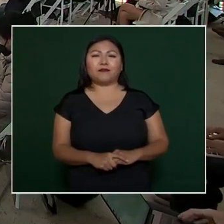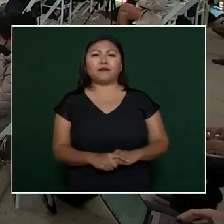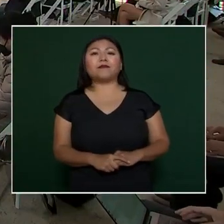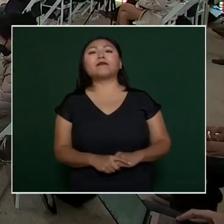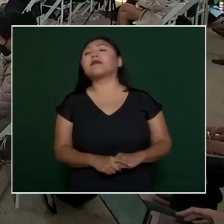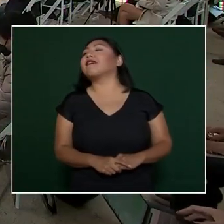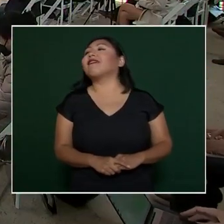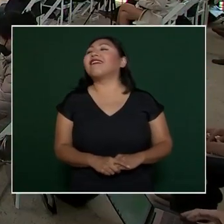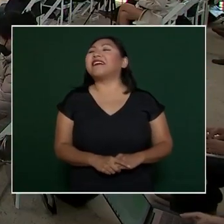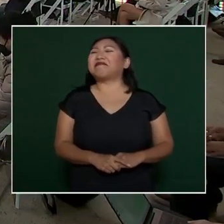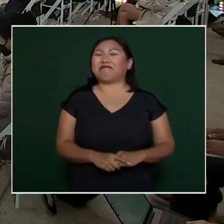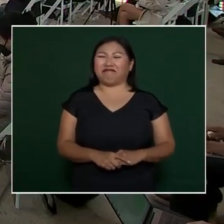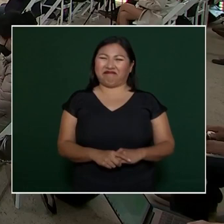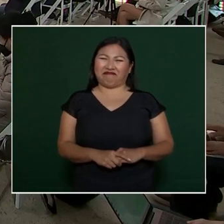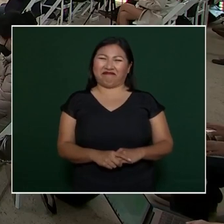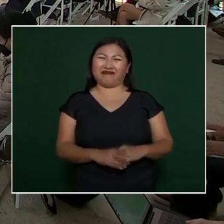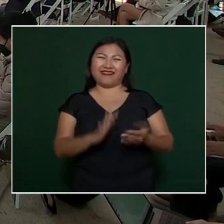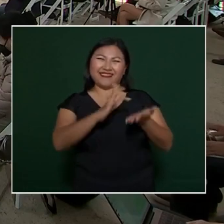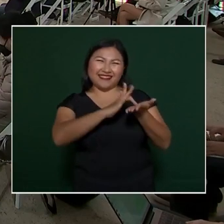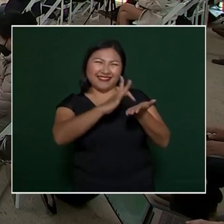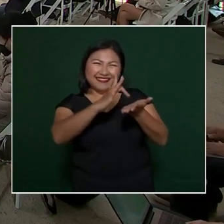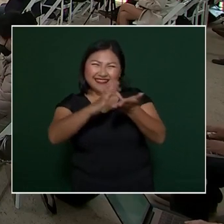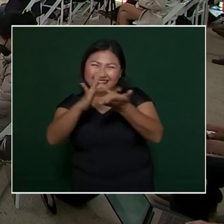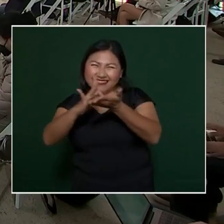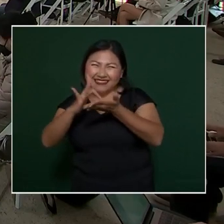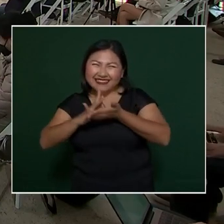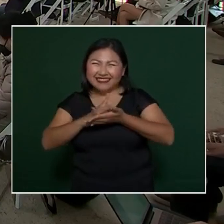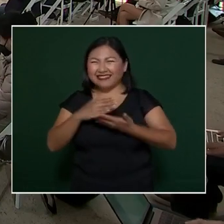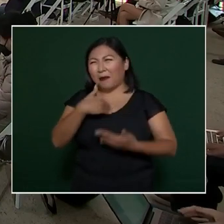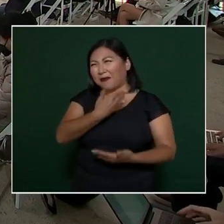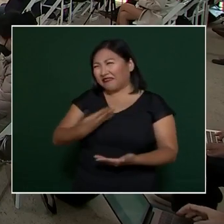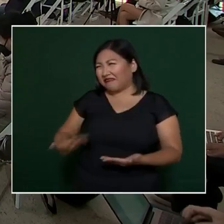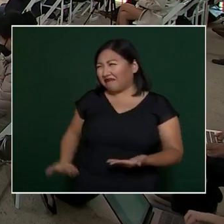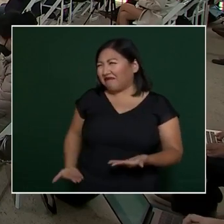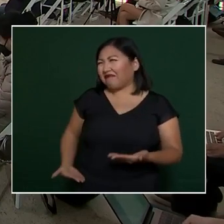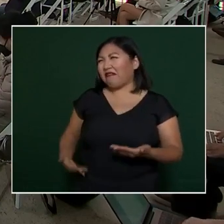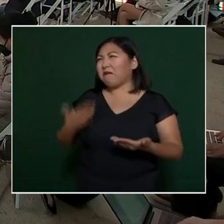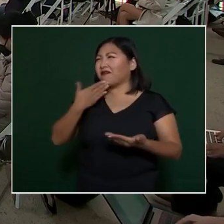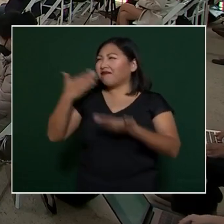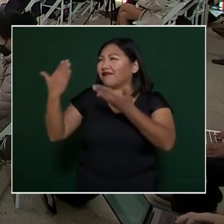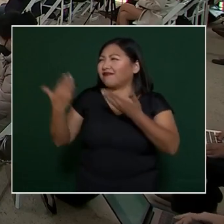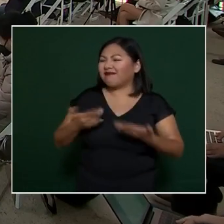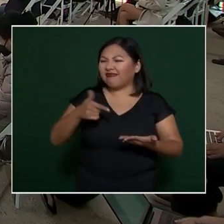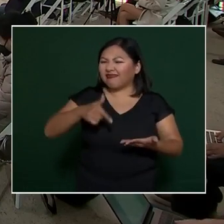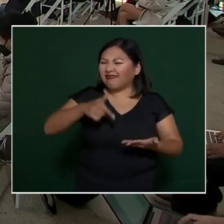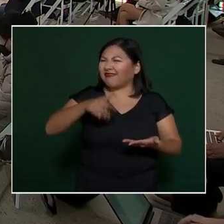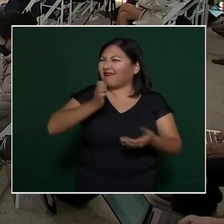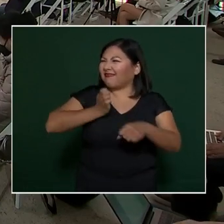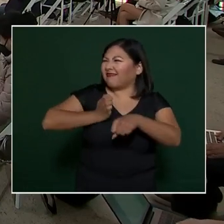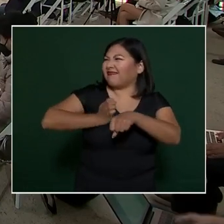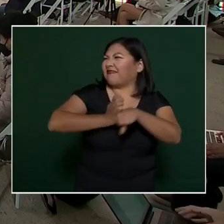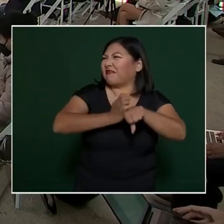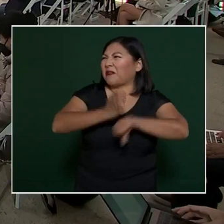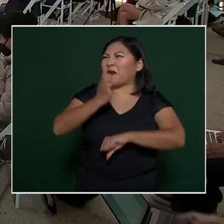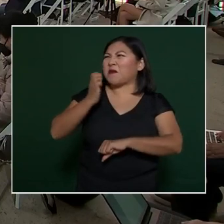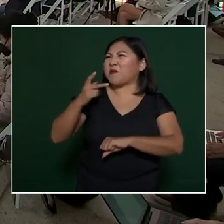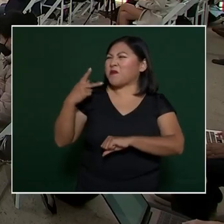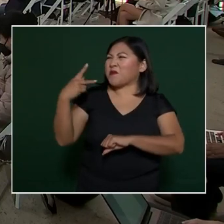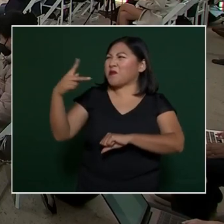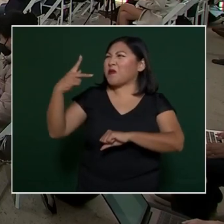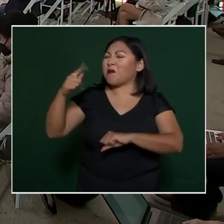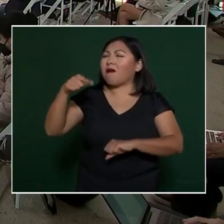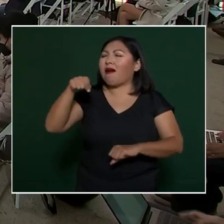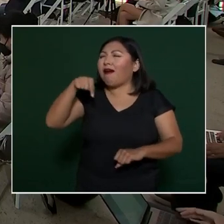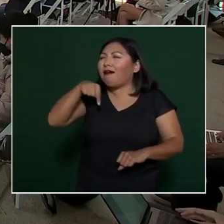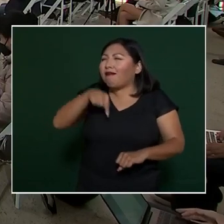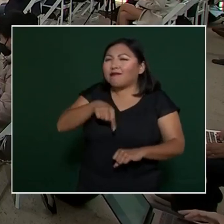ti estoy muy contenta de recibirlo en este su estado Baja California el estado donde más se le quiere y hoy